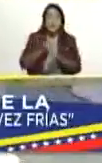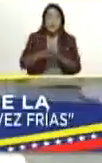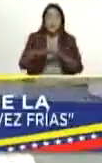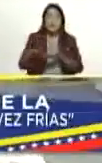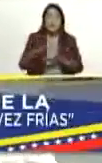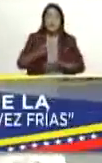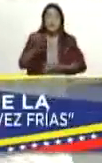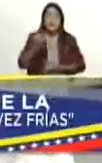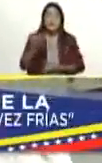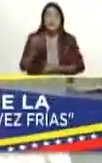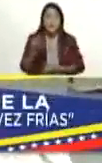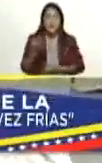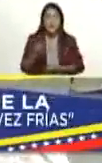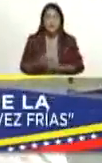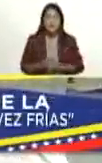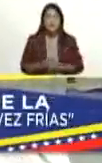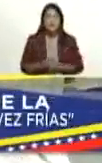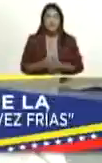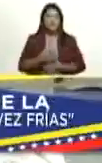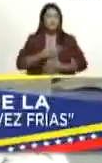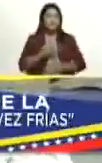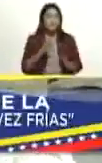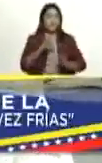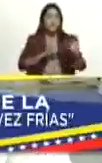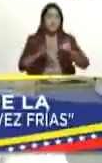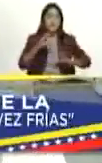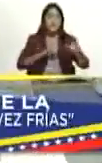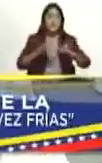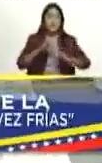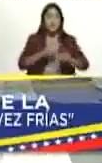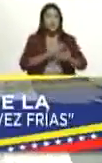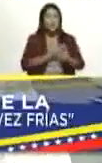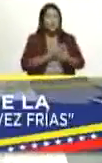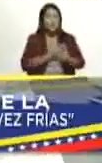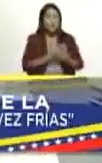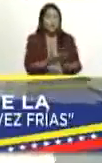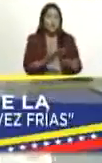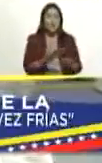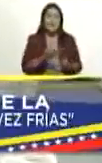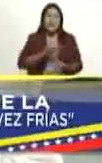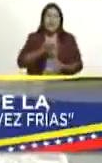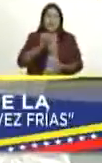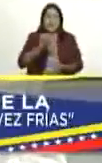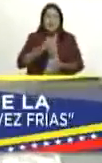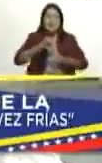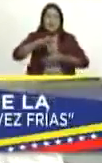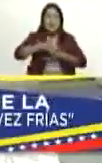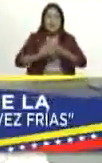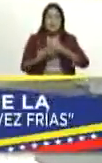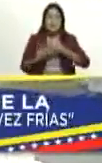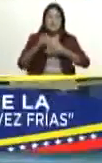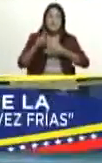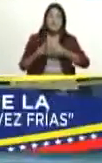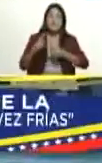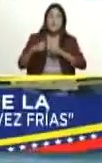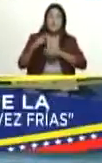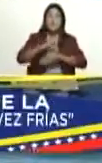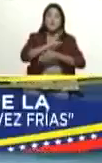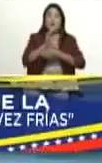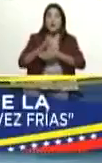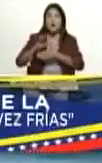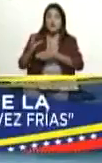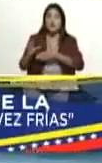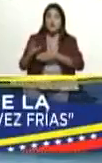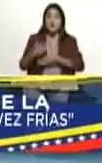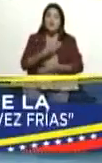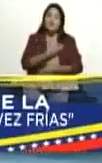en el más poderoso, solidario, científico y más eficiente de América Latina y el Caribe. Se muestra impresionado el jefe de